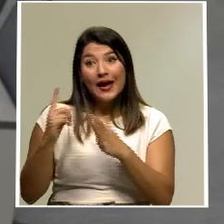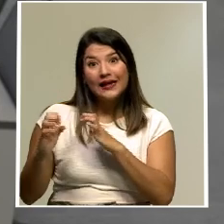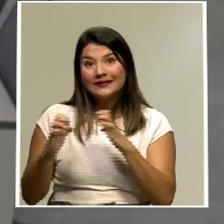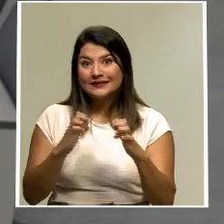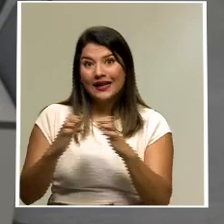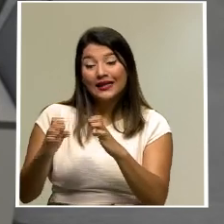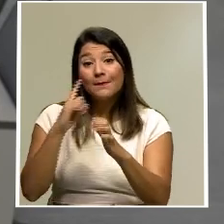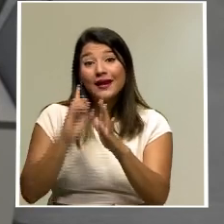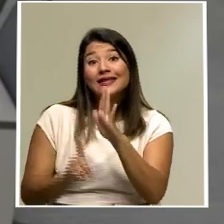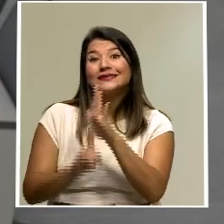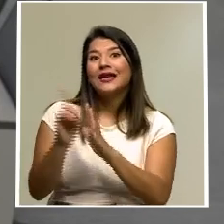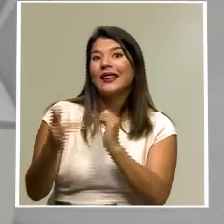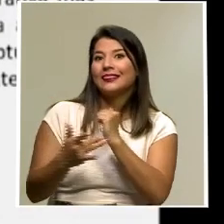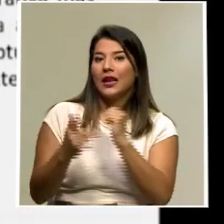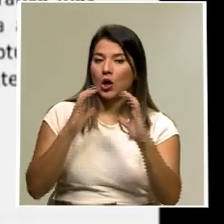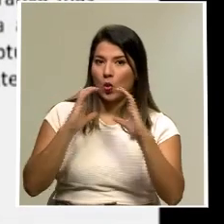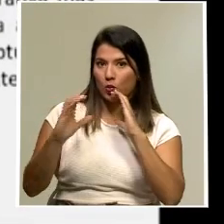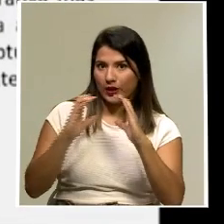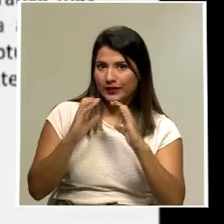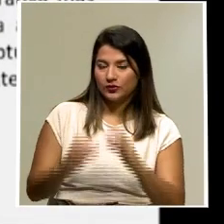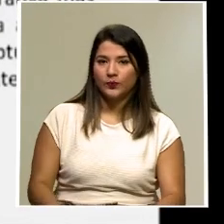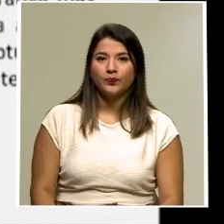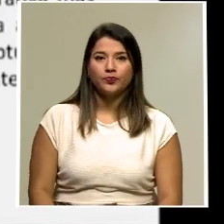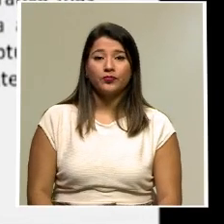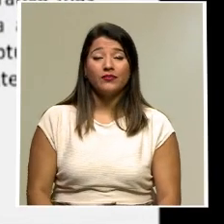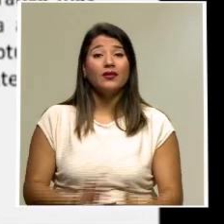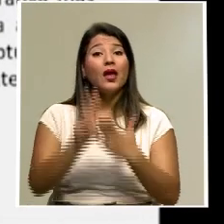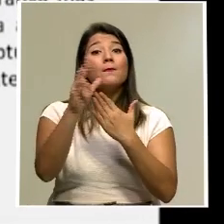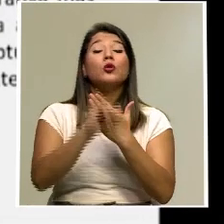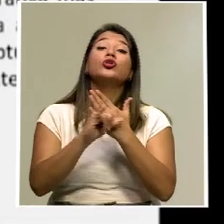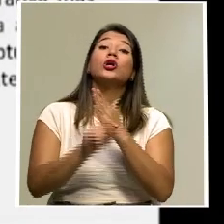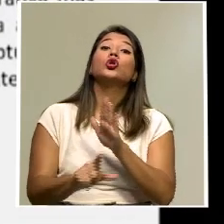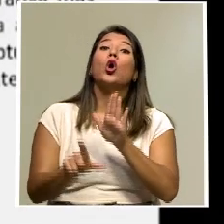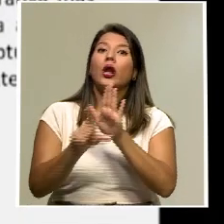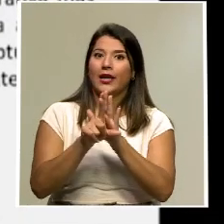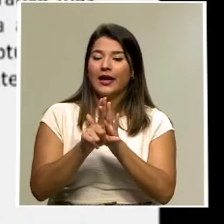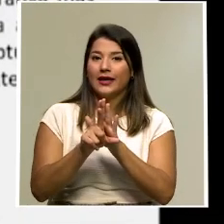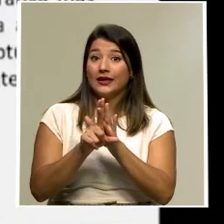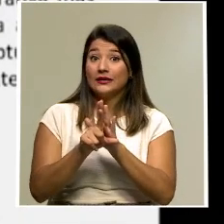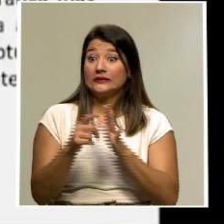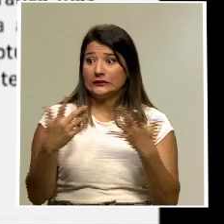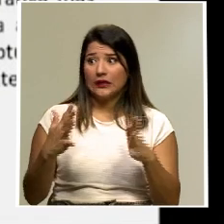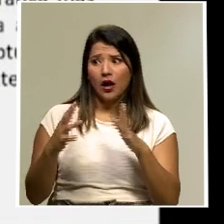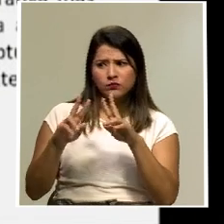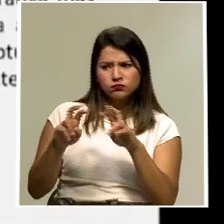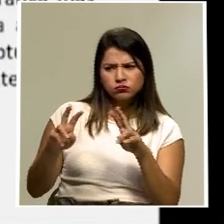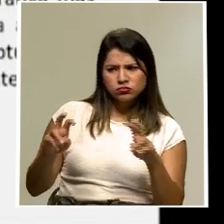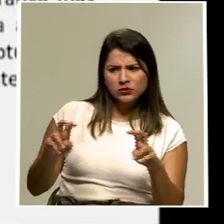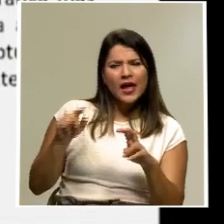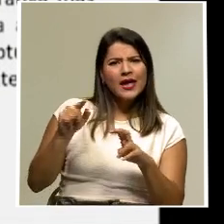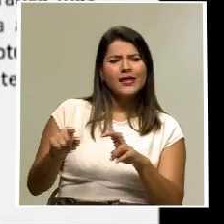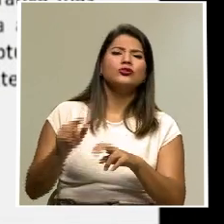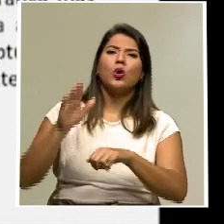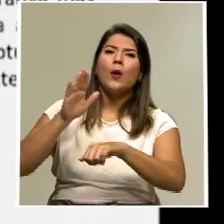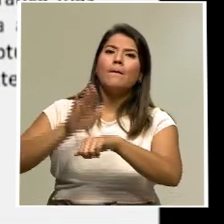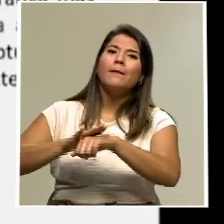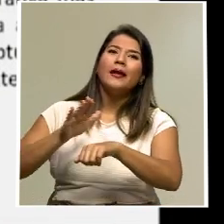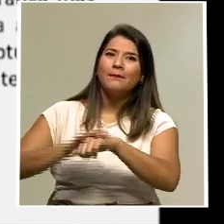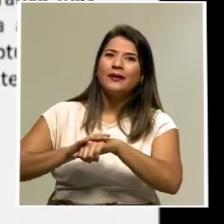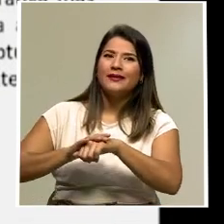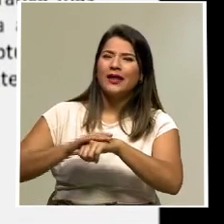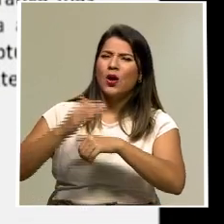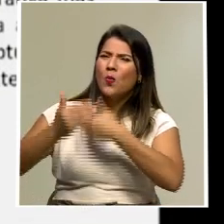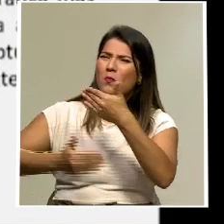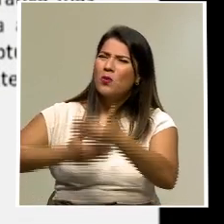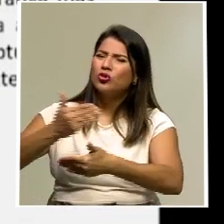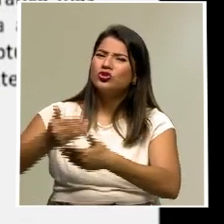de las telecomunicaciones del Poder Ejecutivo. El proyecto de ley, de acuerdo con nuestro análisis, genera una estructura operativa más compleja que